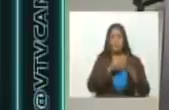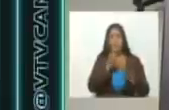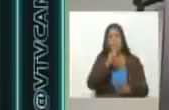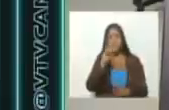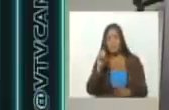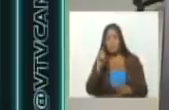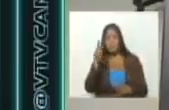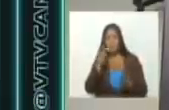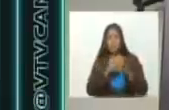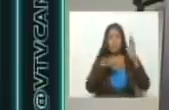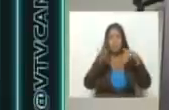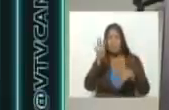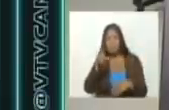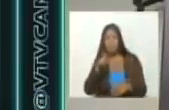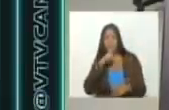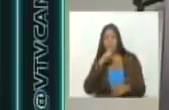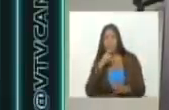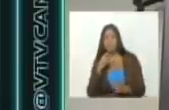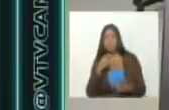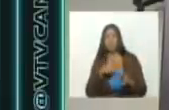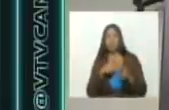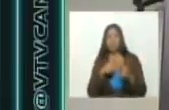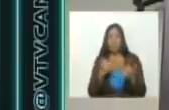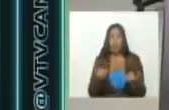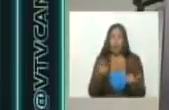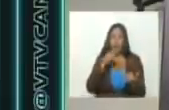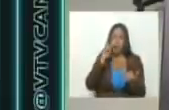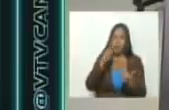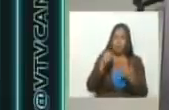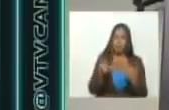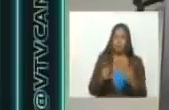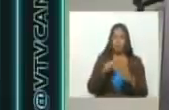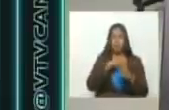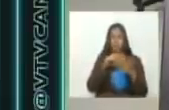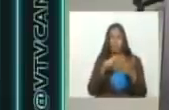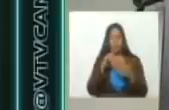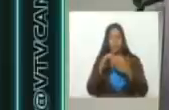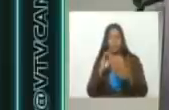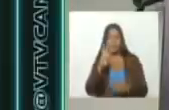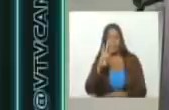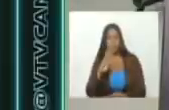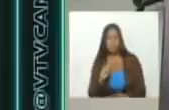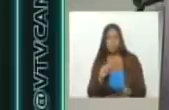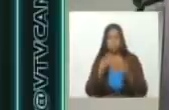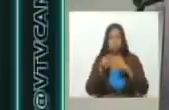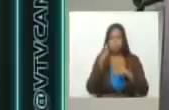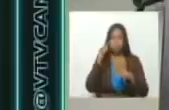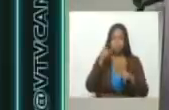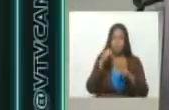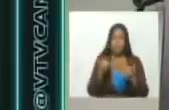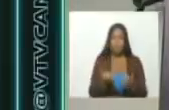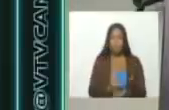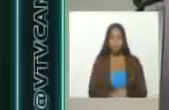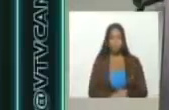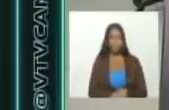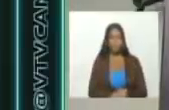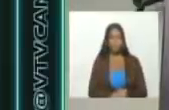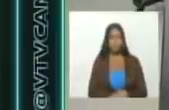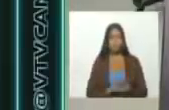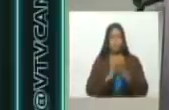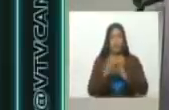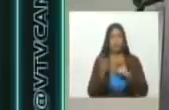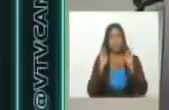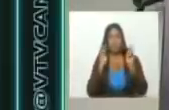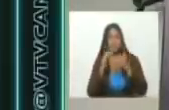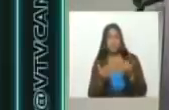fueron realmente críticos, fueron muy críticos. Entonces, hay tres o cuatro variables que son muy emblemáticas. No agotan todo el tema, pero